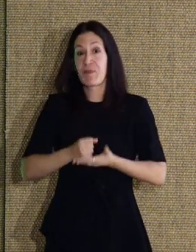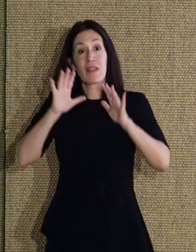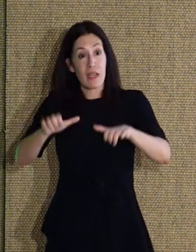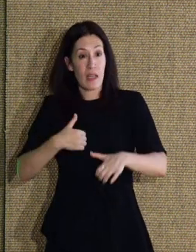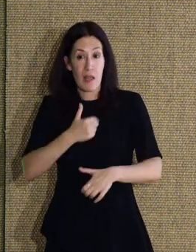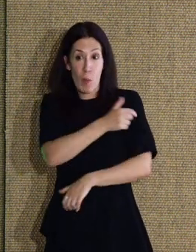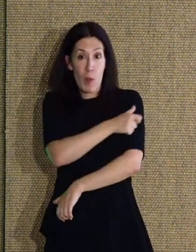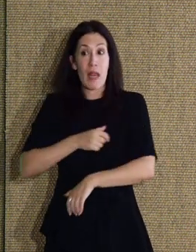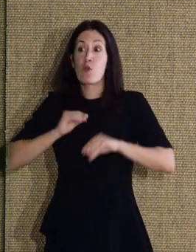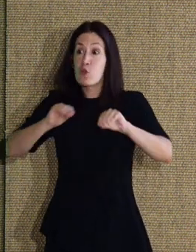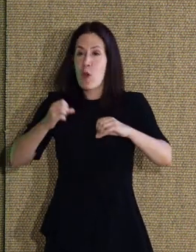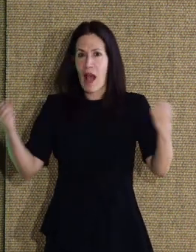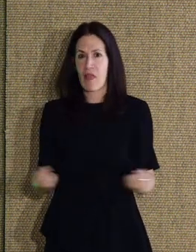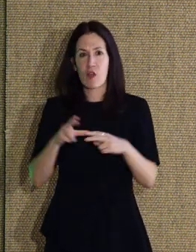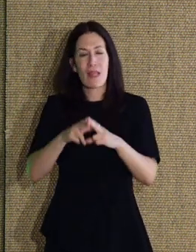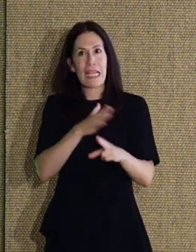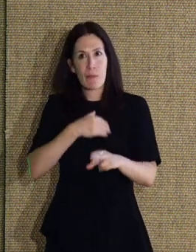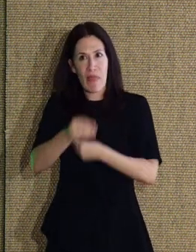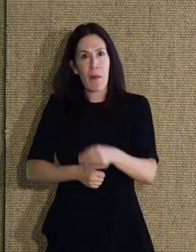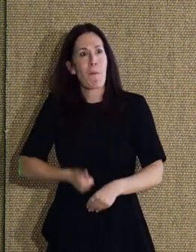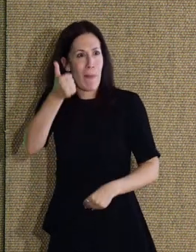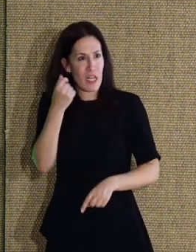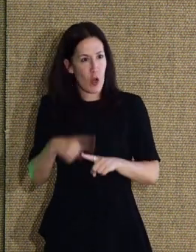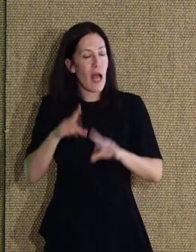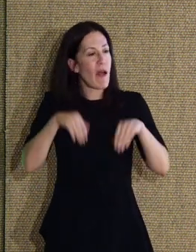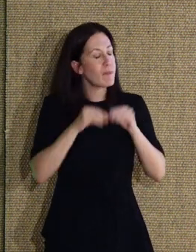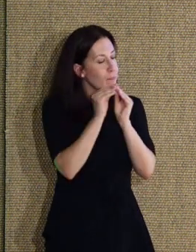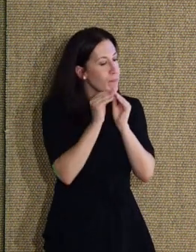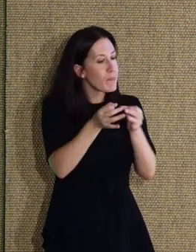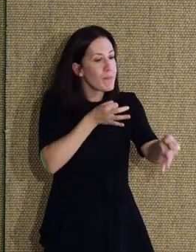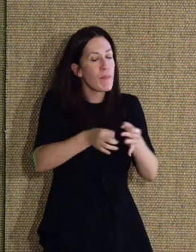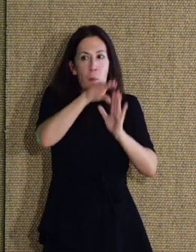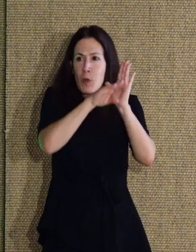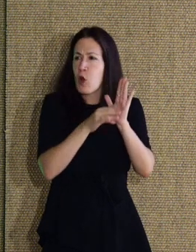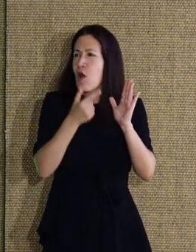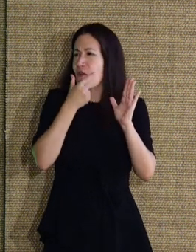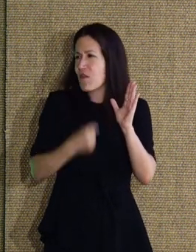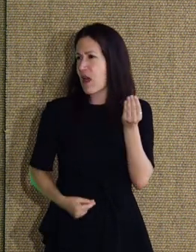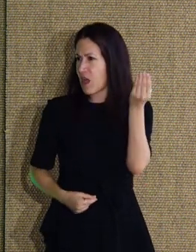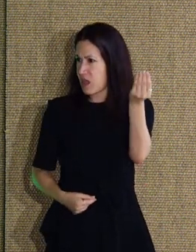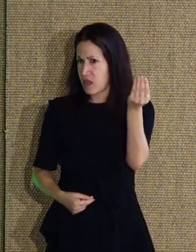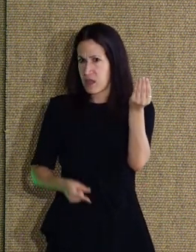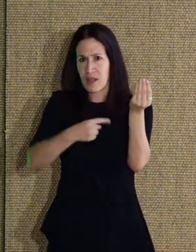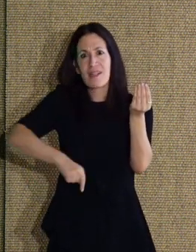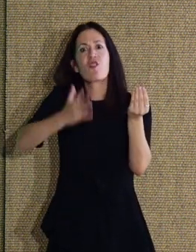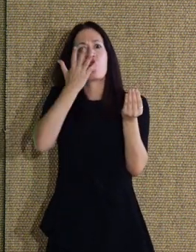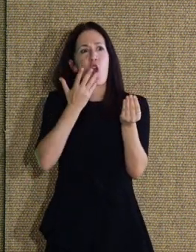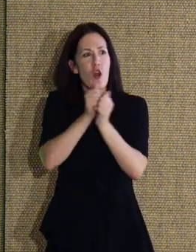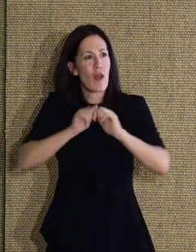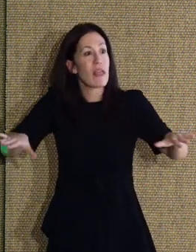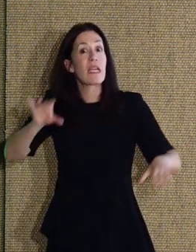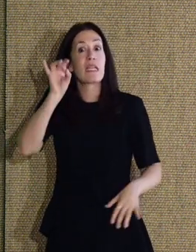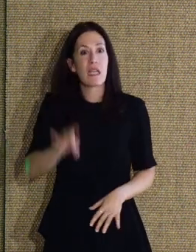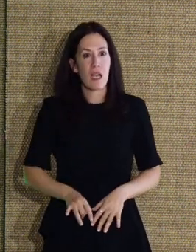acción social decidimos dar un paso más y elaboramos un protocolo muy sencillo que lo van a conocer y lo conocen las